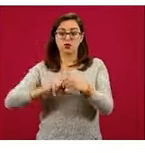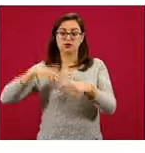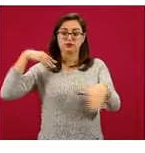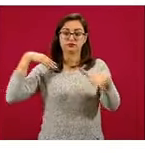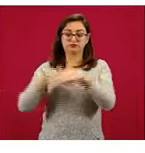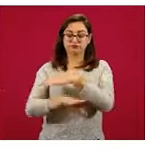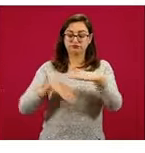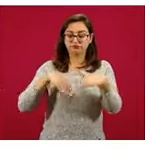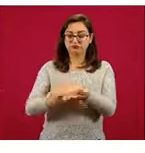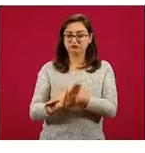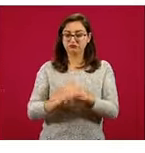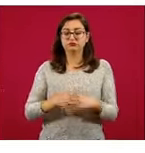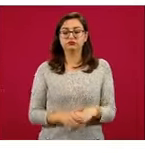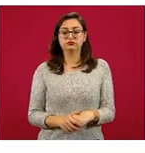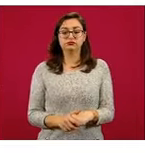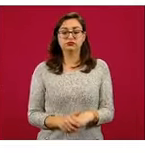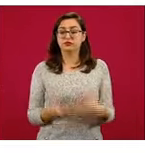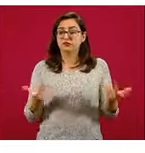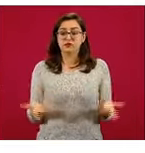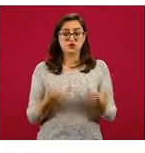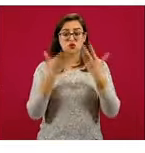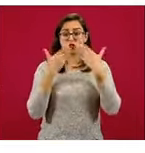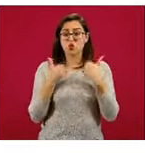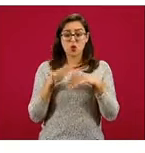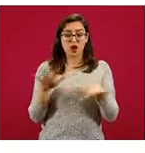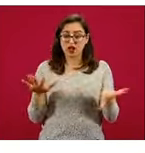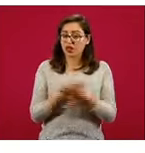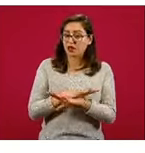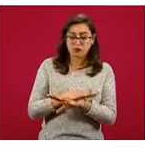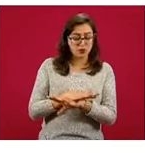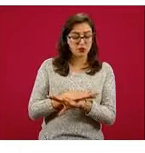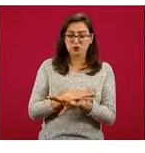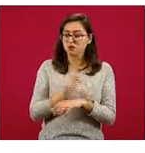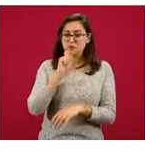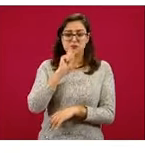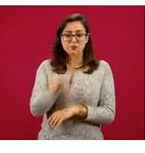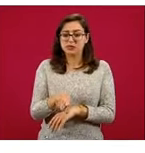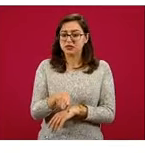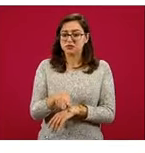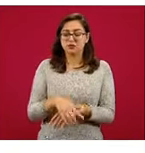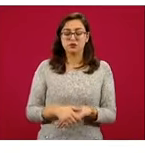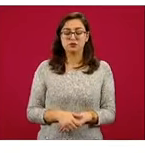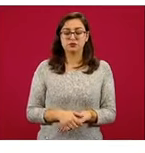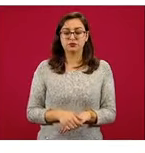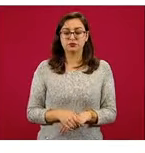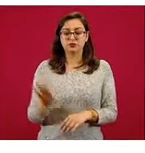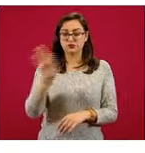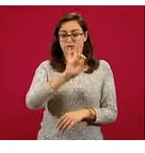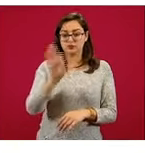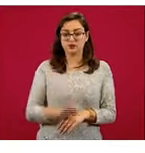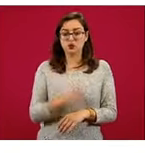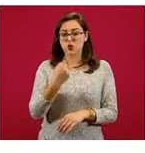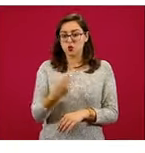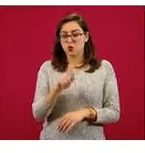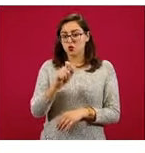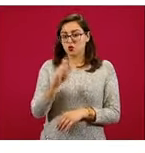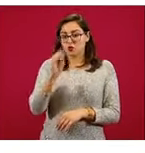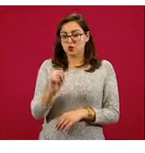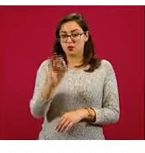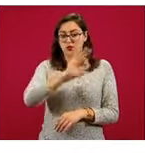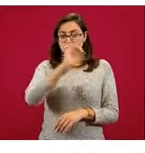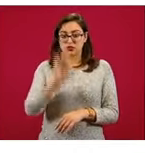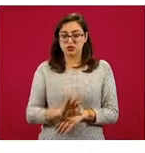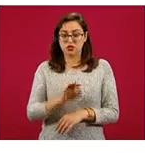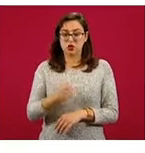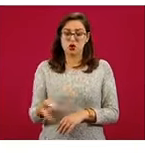casos hospitalizados, si no tenemos cambio, o sea, tuvimos un cambio porcentual de 1.9% entre la